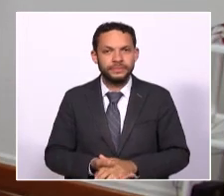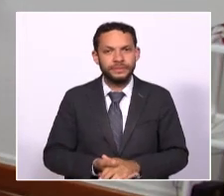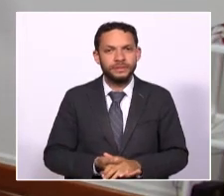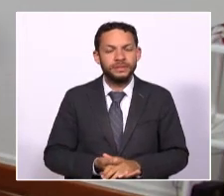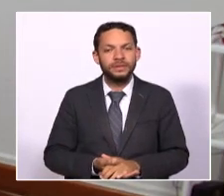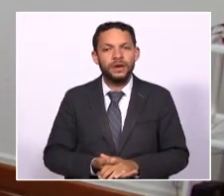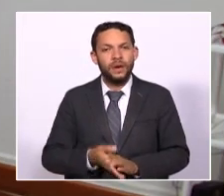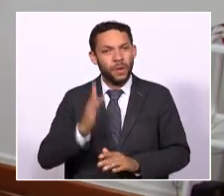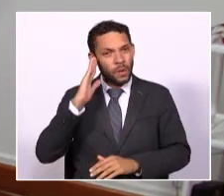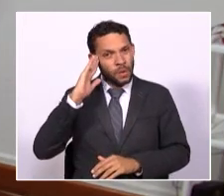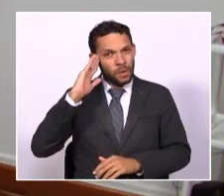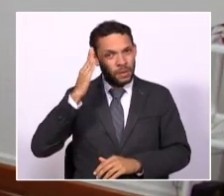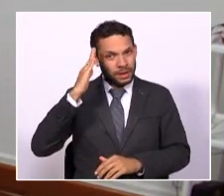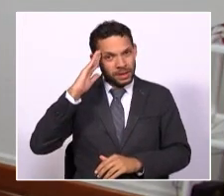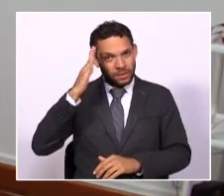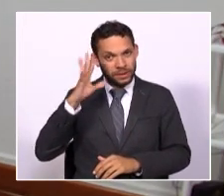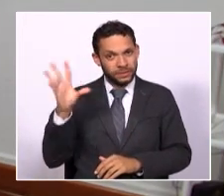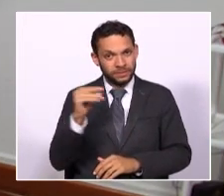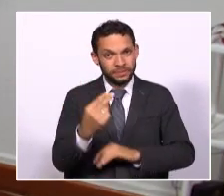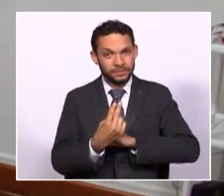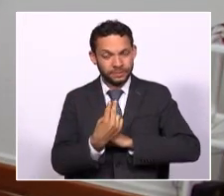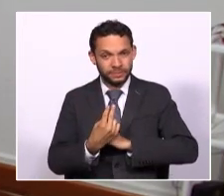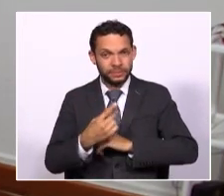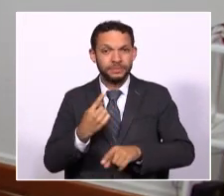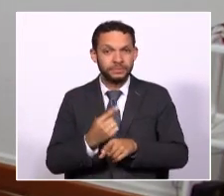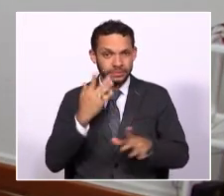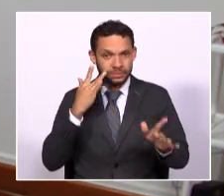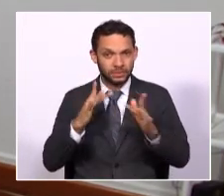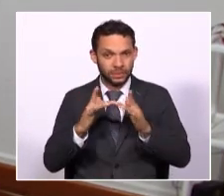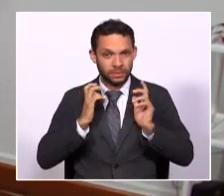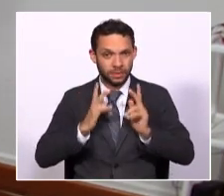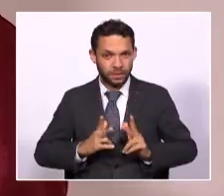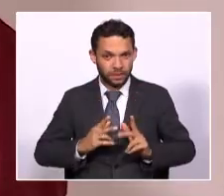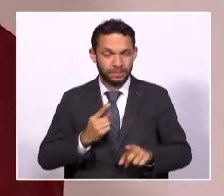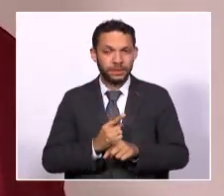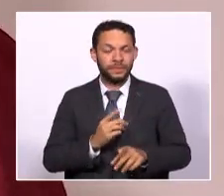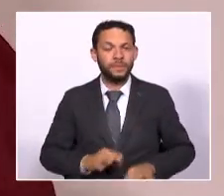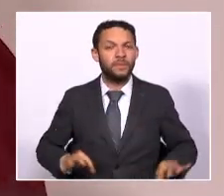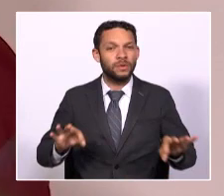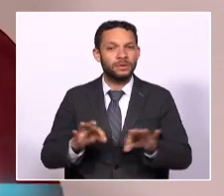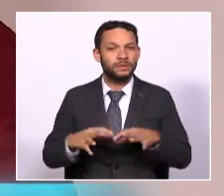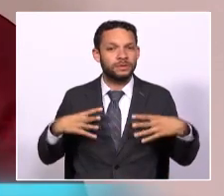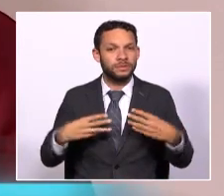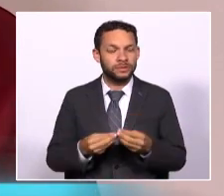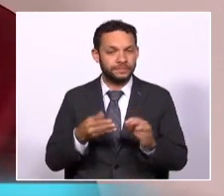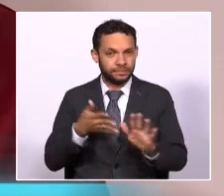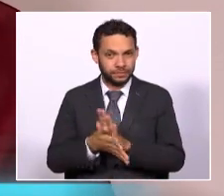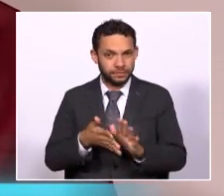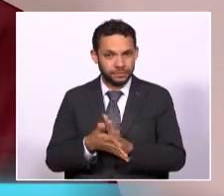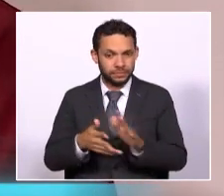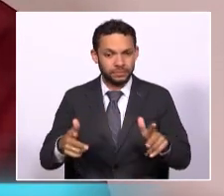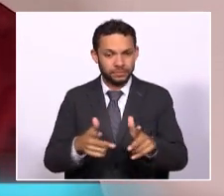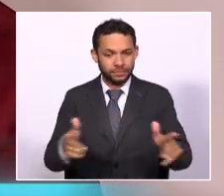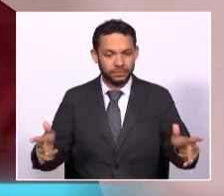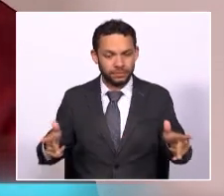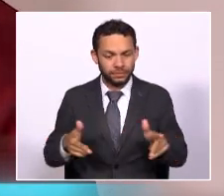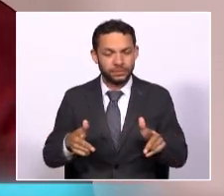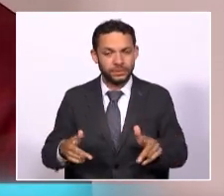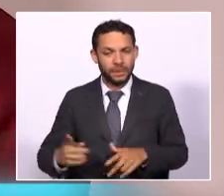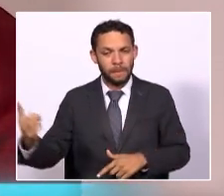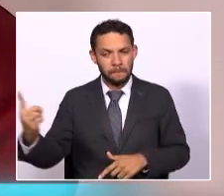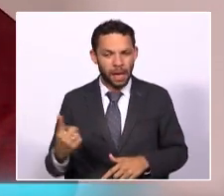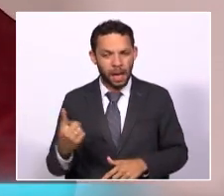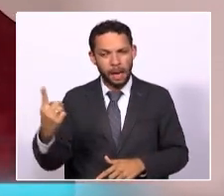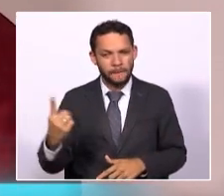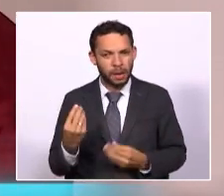días a las personas que nos acompañan a través de Conexión Vital. Bueno, básicamente lo que siempre encontramos frente a los trastornos de columna